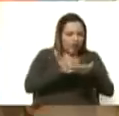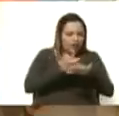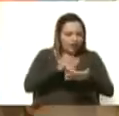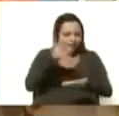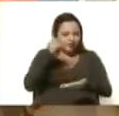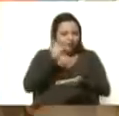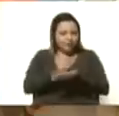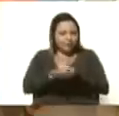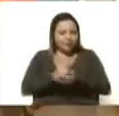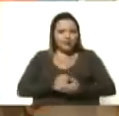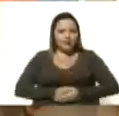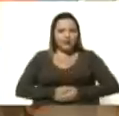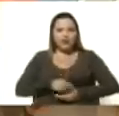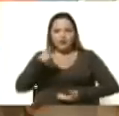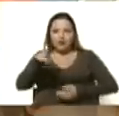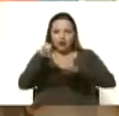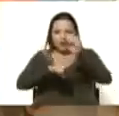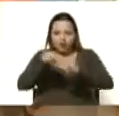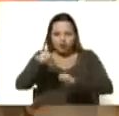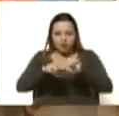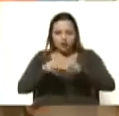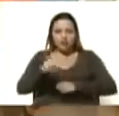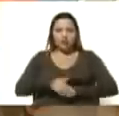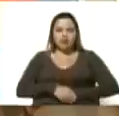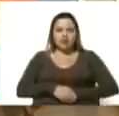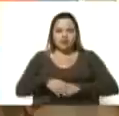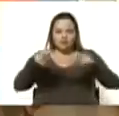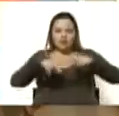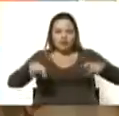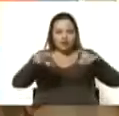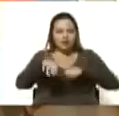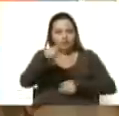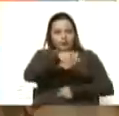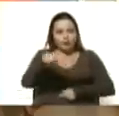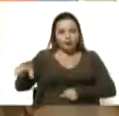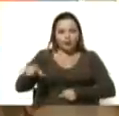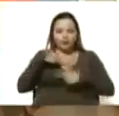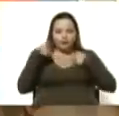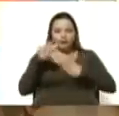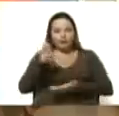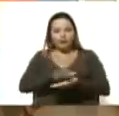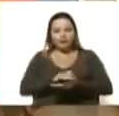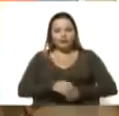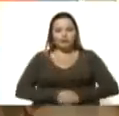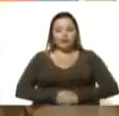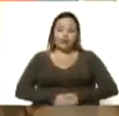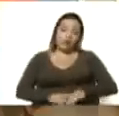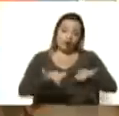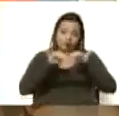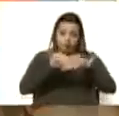experticias forenses. Al mismo tiempo de ocurrir todo esto,